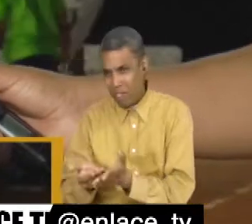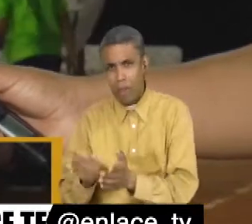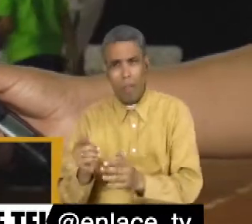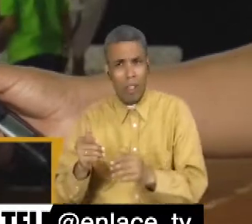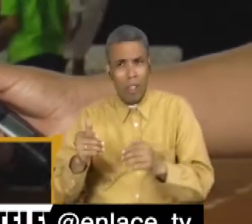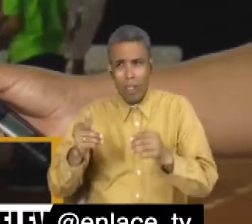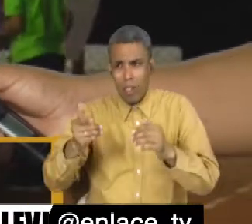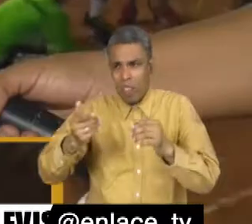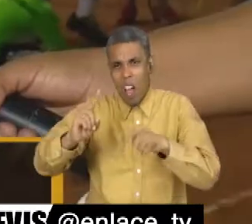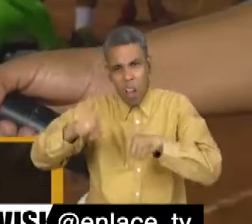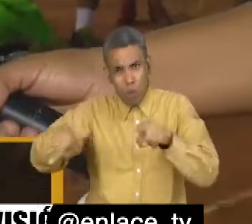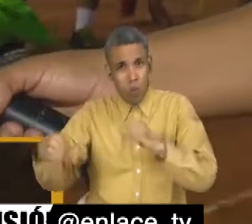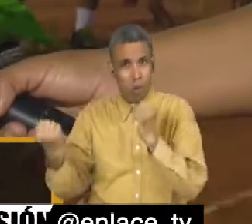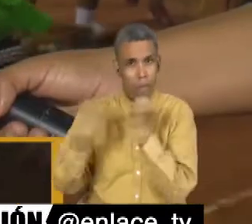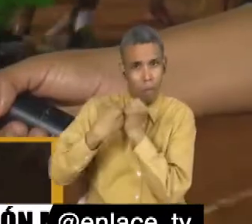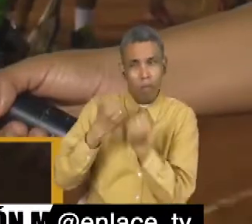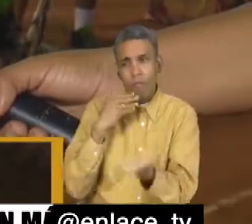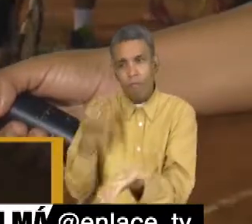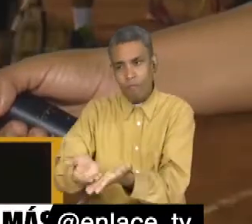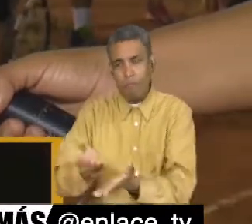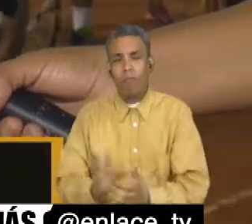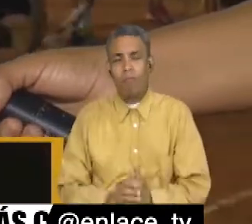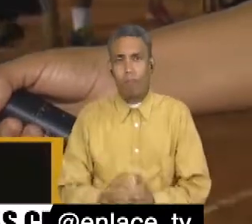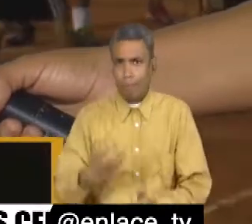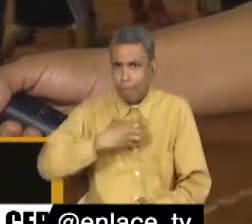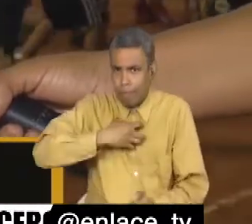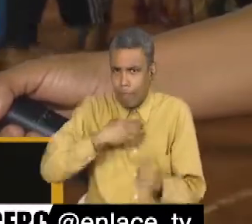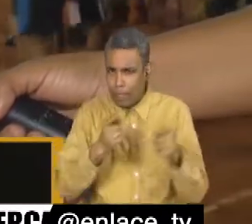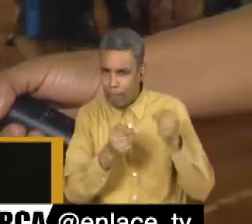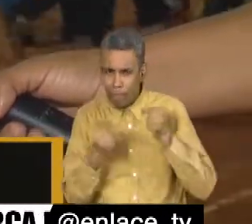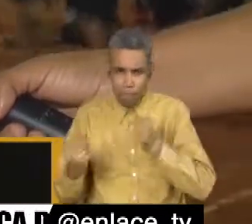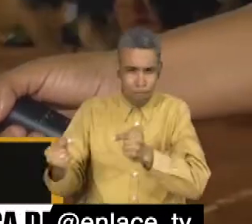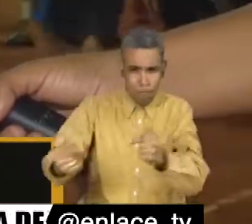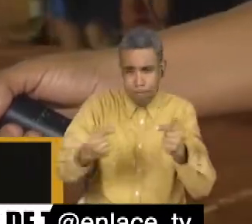que me patrocinaron. El torneo fue bueno, pero me